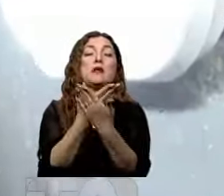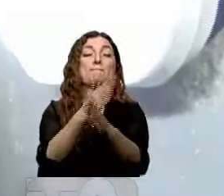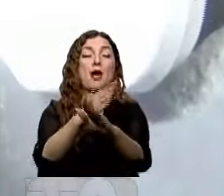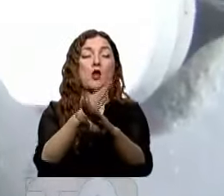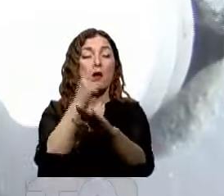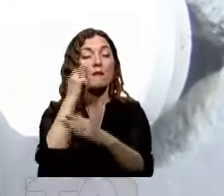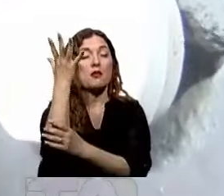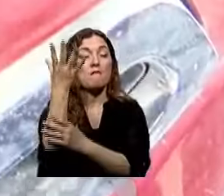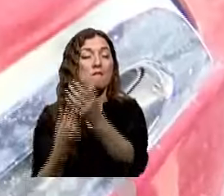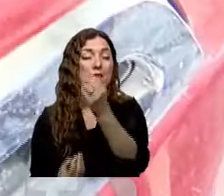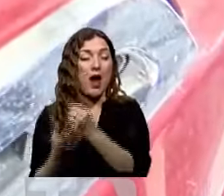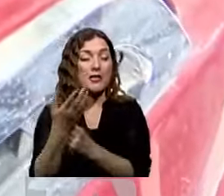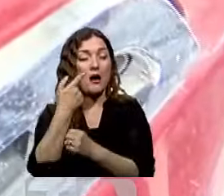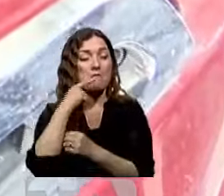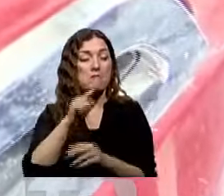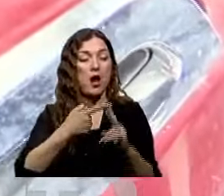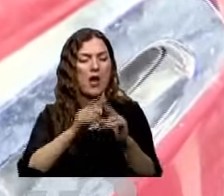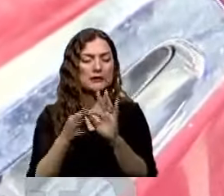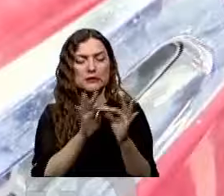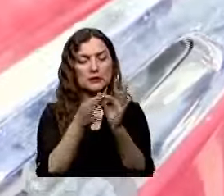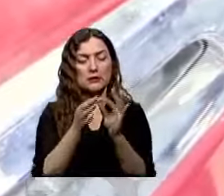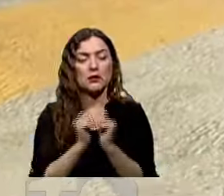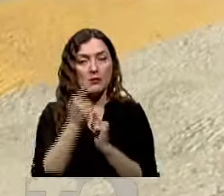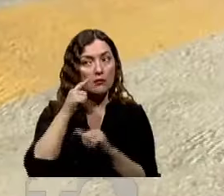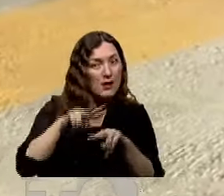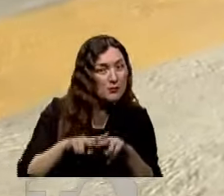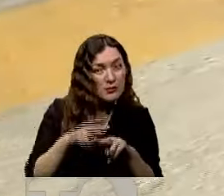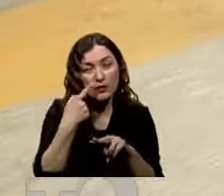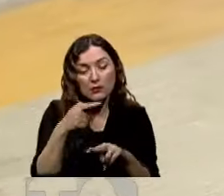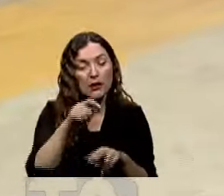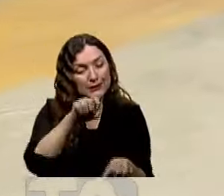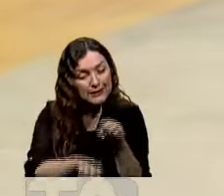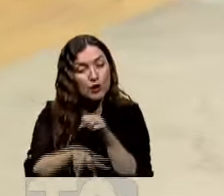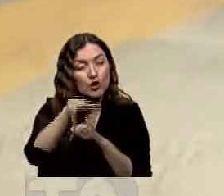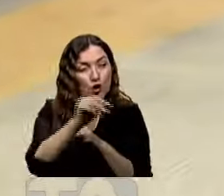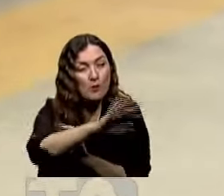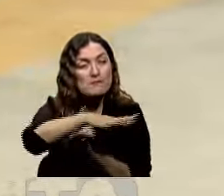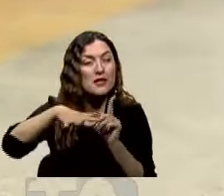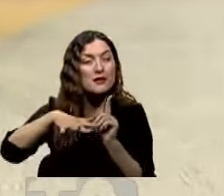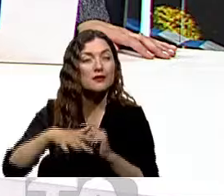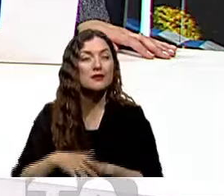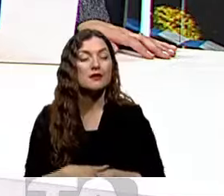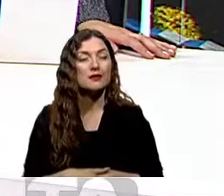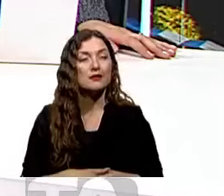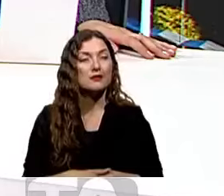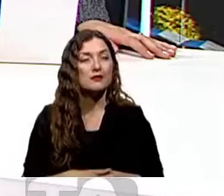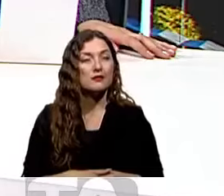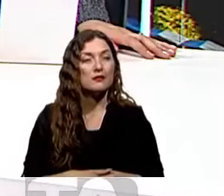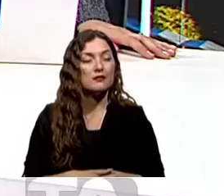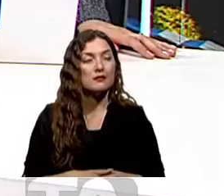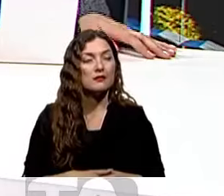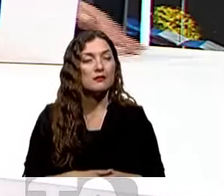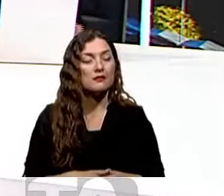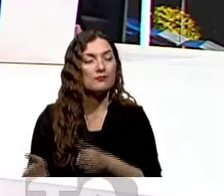de fallas mecánicas, además de verificar que los vehículos no perjudiquen al medio ambiente. Y